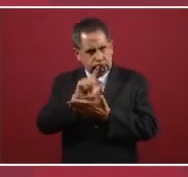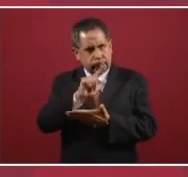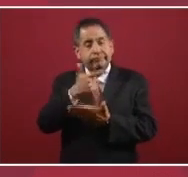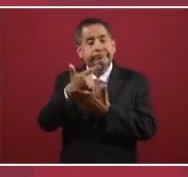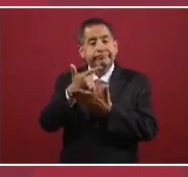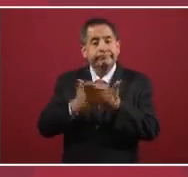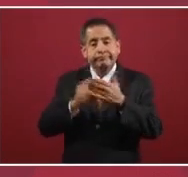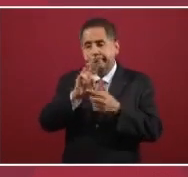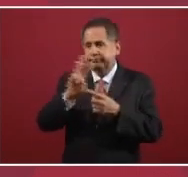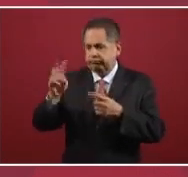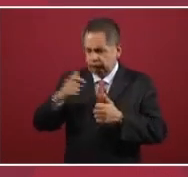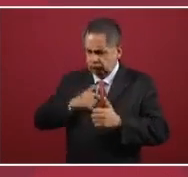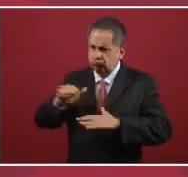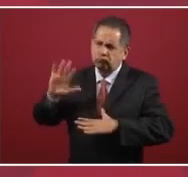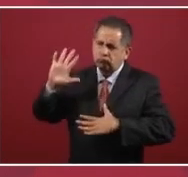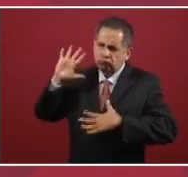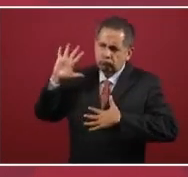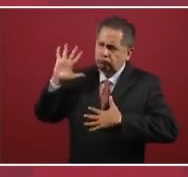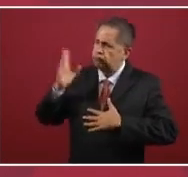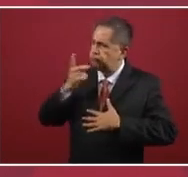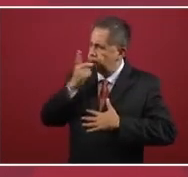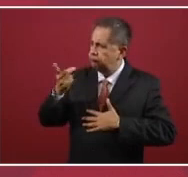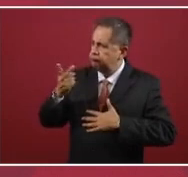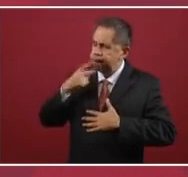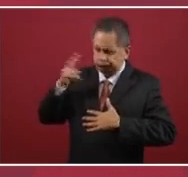decía bajo protesta decir verdad,